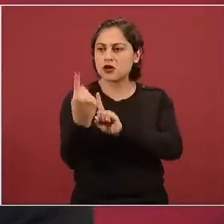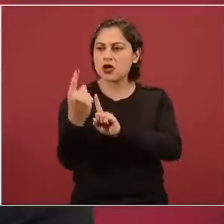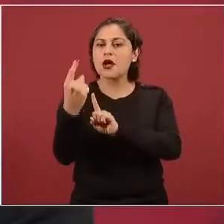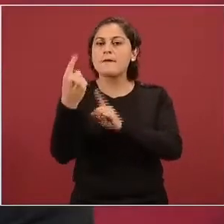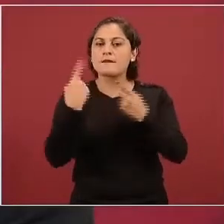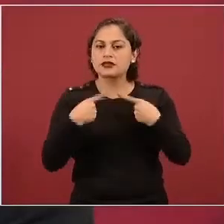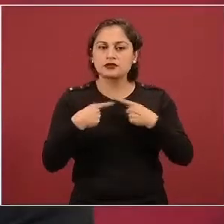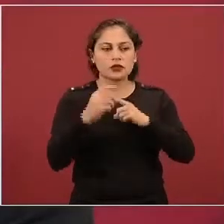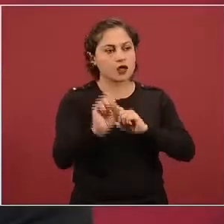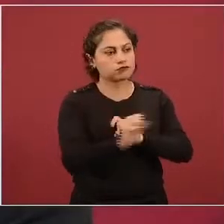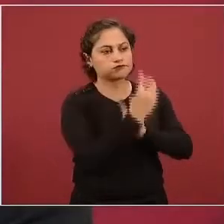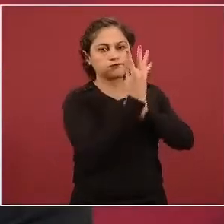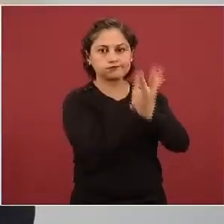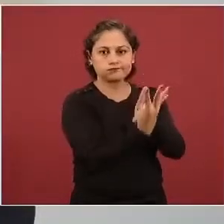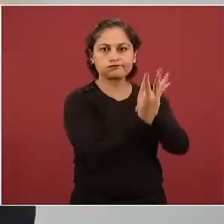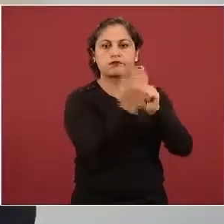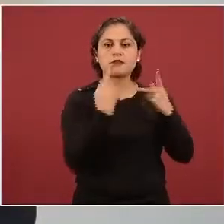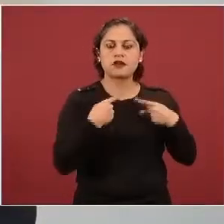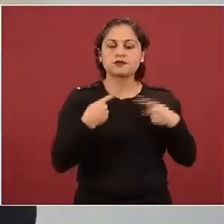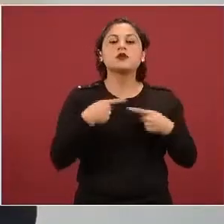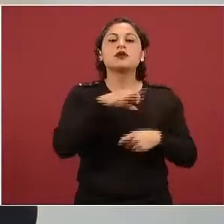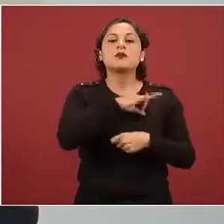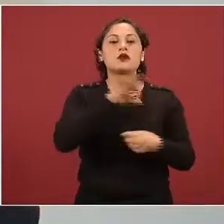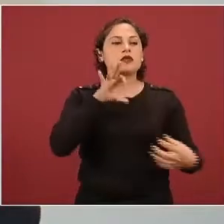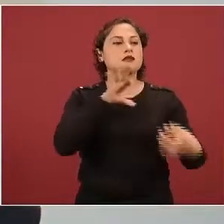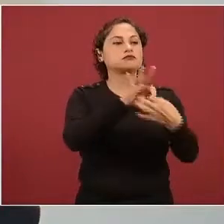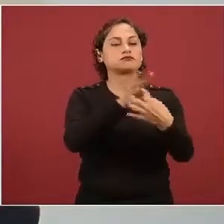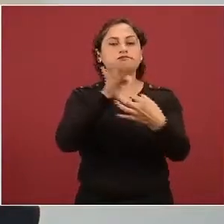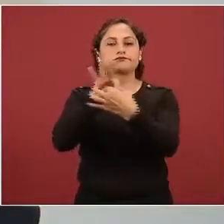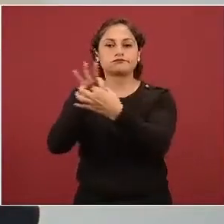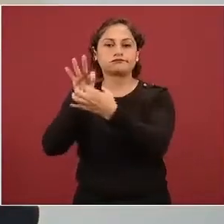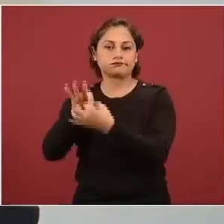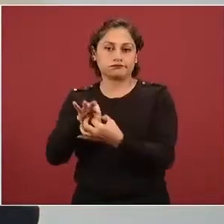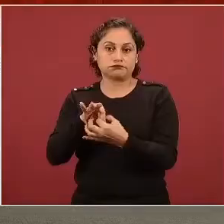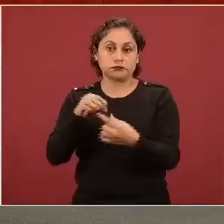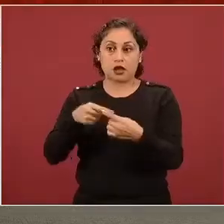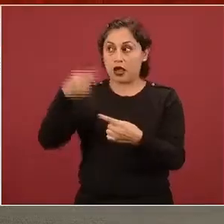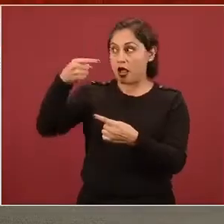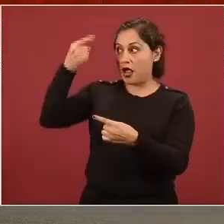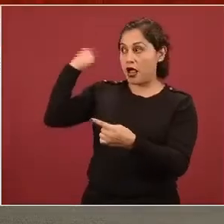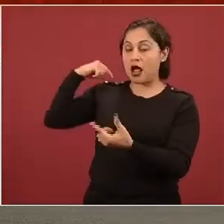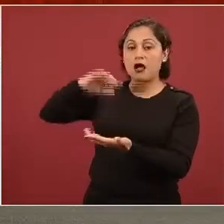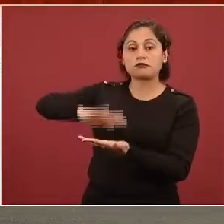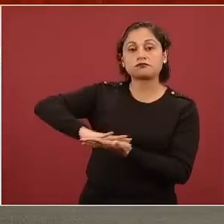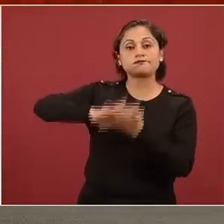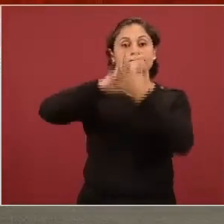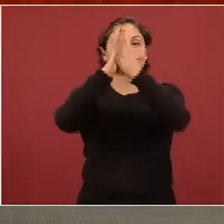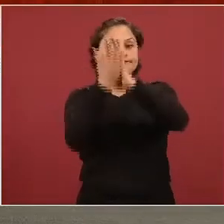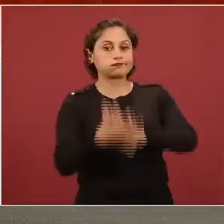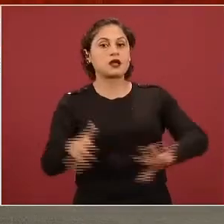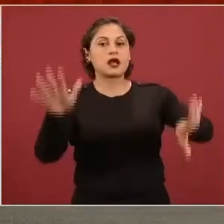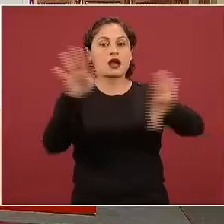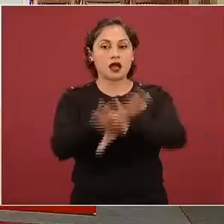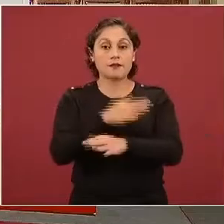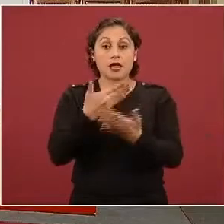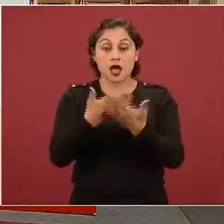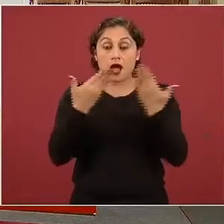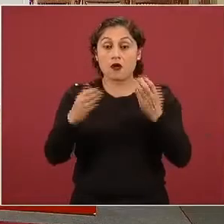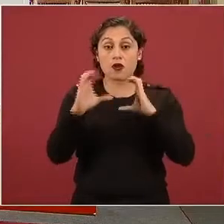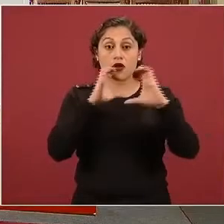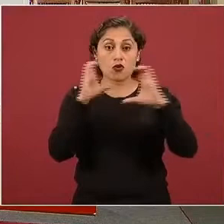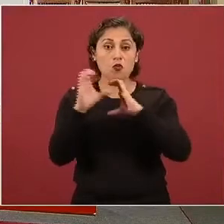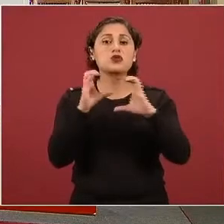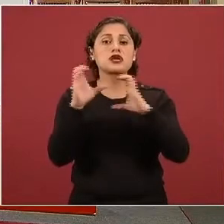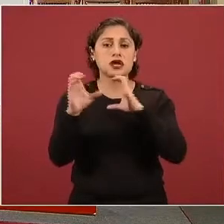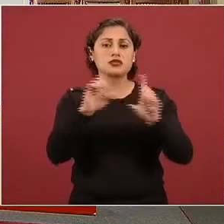personas. Esta ha evolucionado conforme la cultura va cambiando y tenemos acceso a medios diferentes, como en